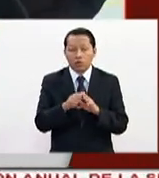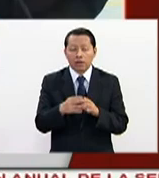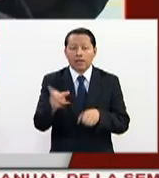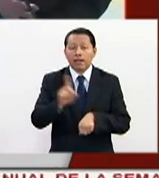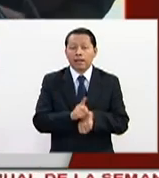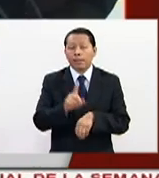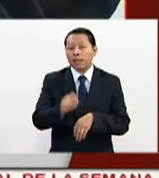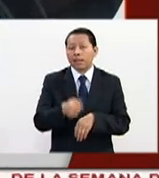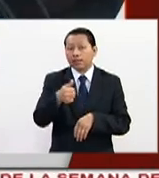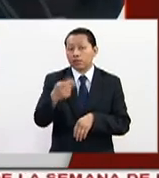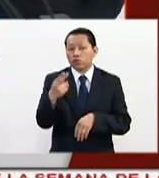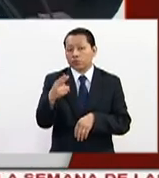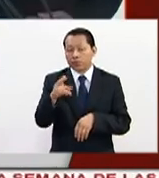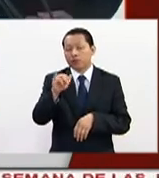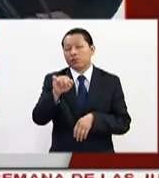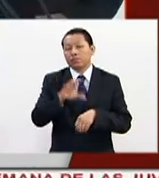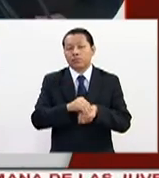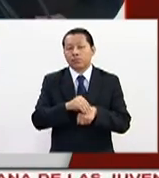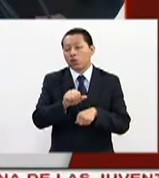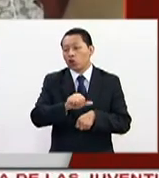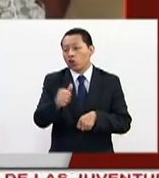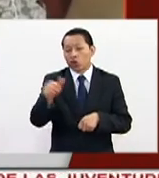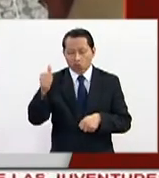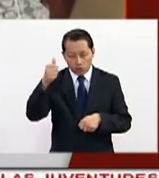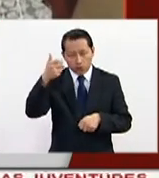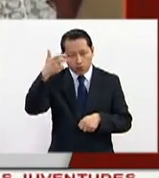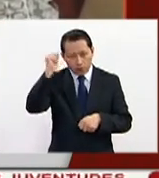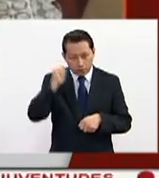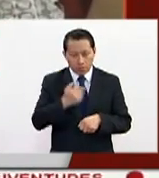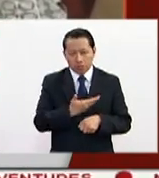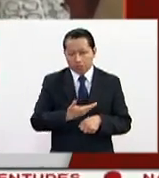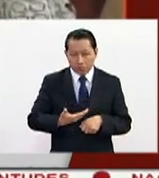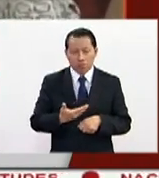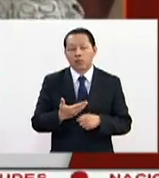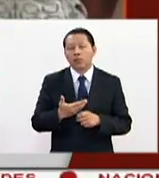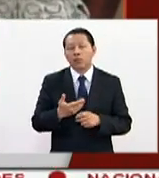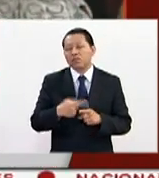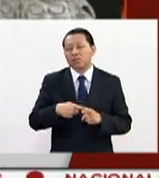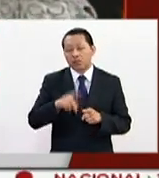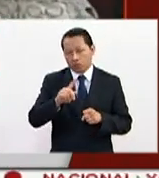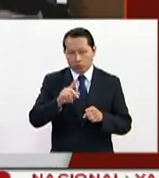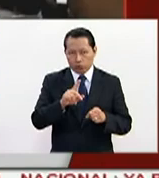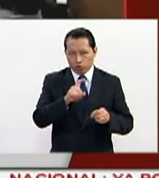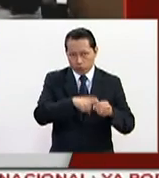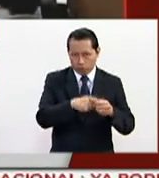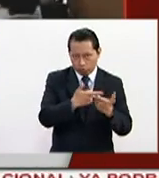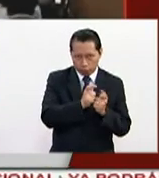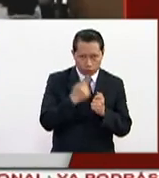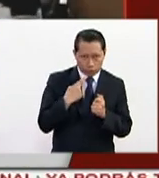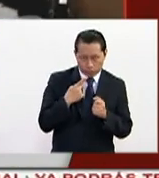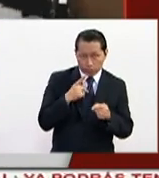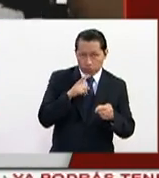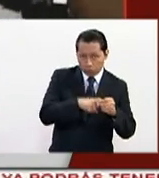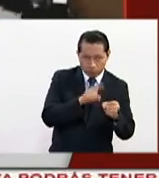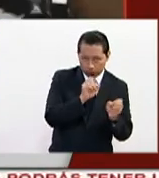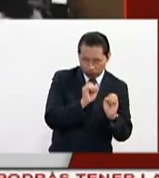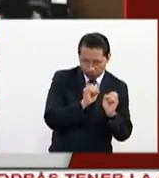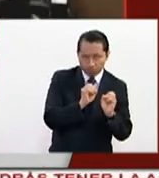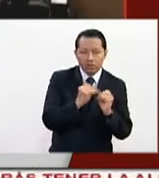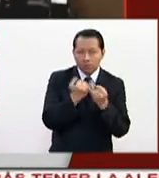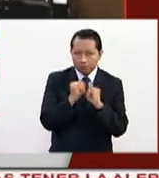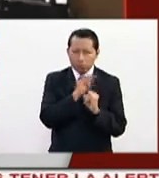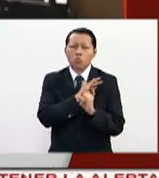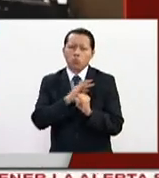26 de noviembre, sí se permite que otros candidatos que no formen parte del Partido Comunista se enlisten. Es una elección indirecta.